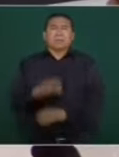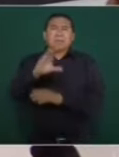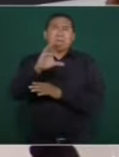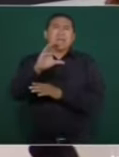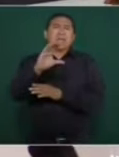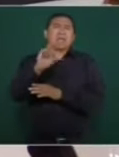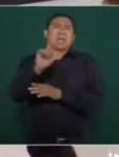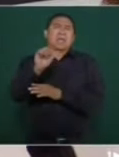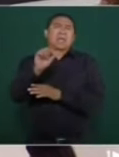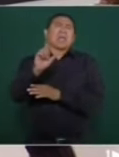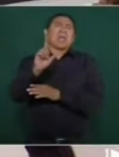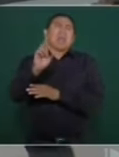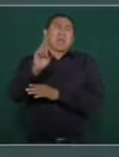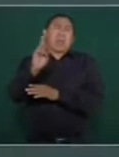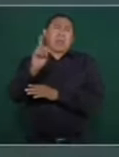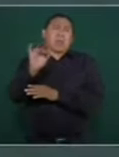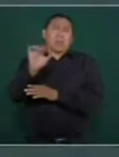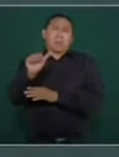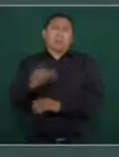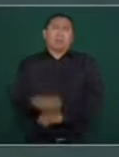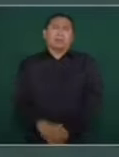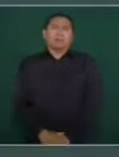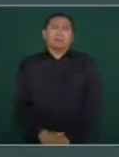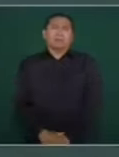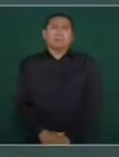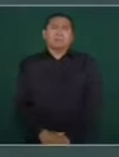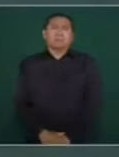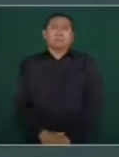Claudio X González,